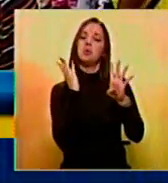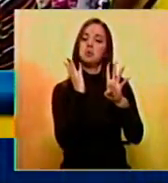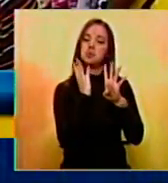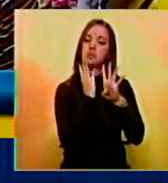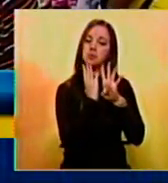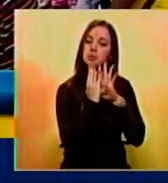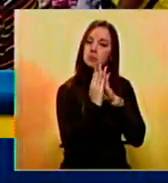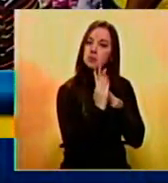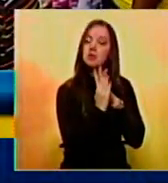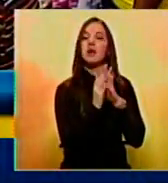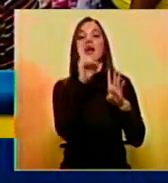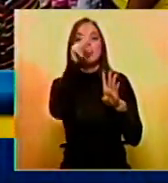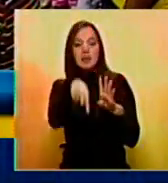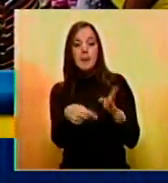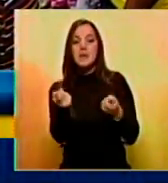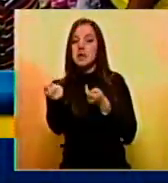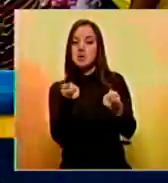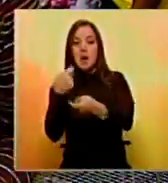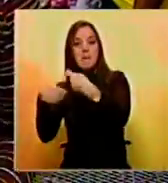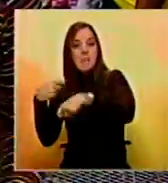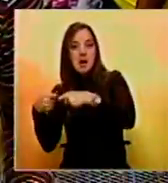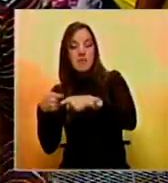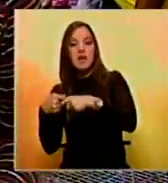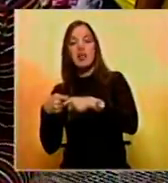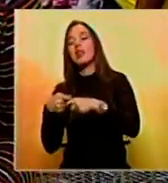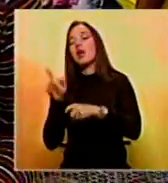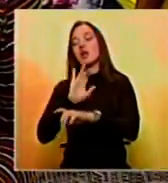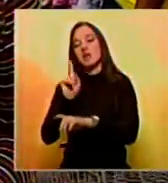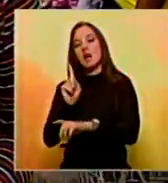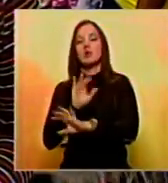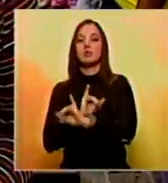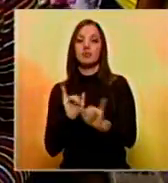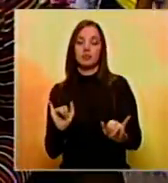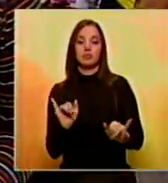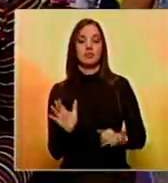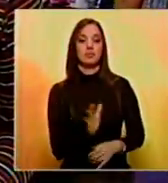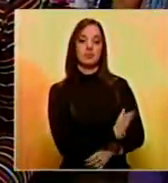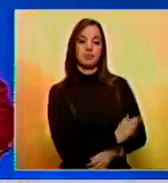bajado el contrabando de alimentos en la entidad. Desde el Zulia, Fabiola Yaquinto, Noticiero Venevisión.